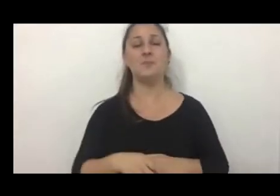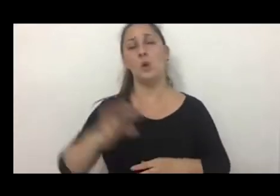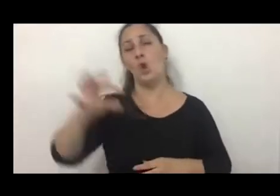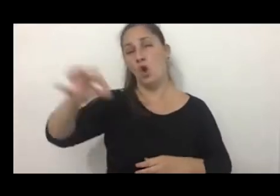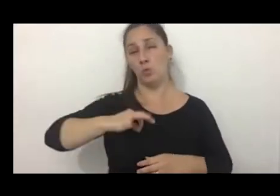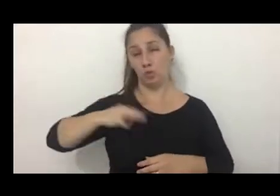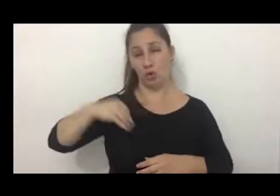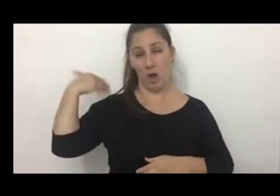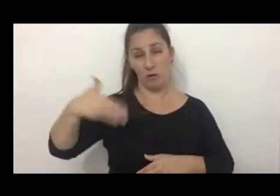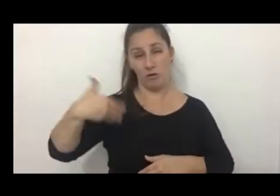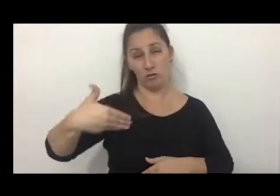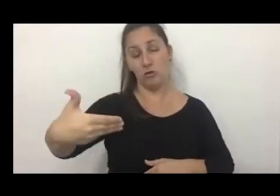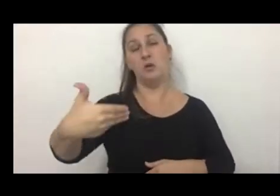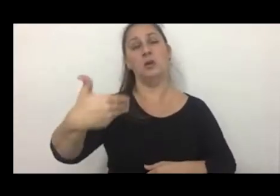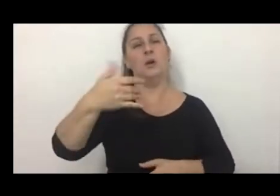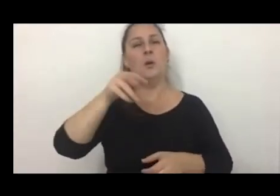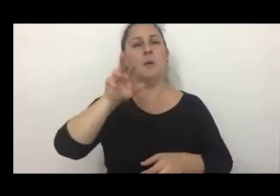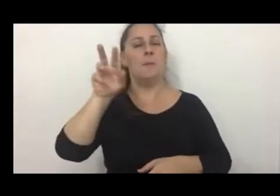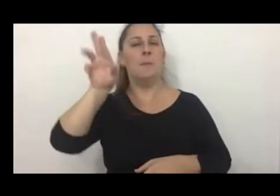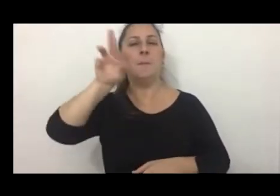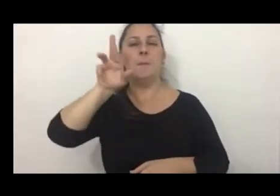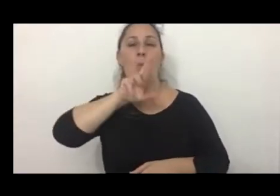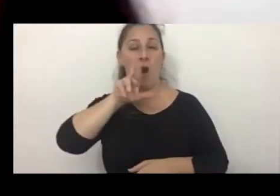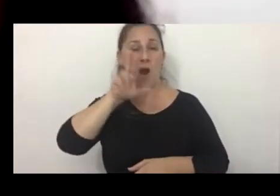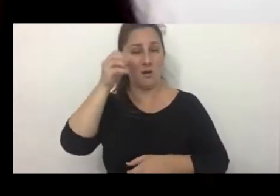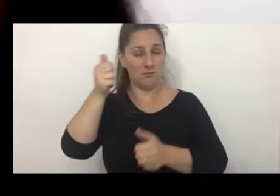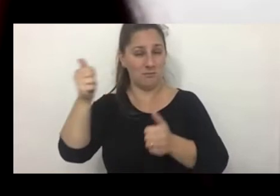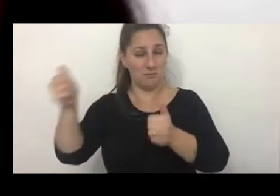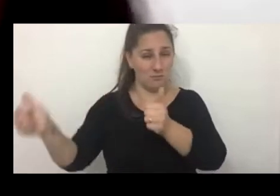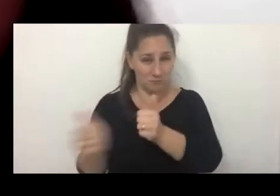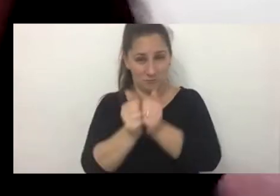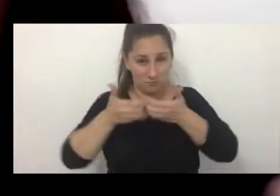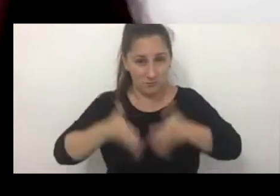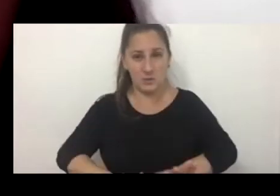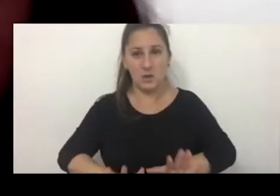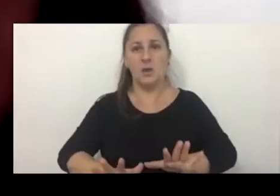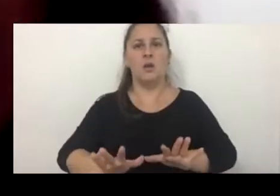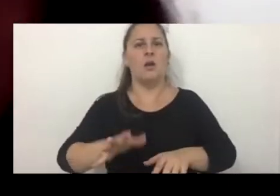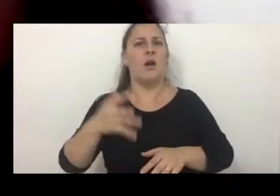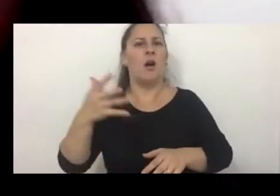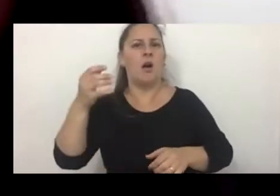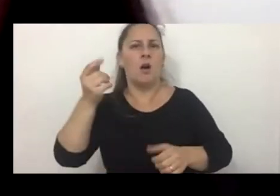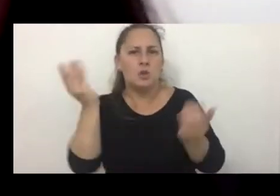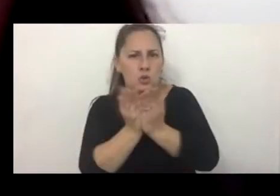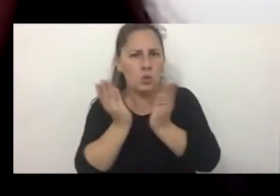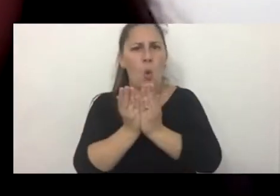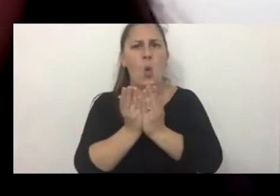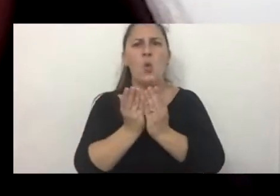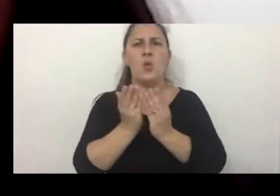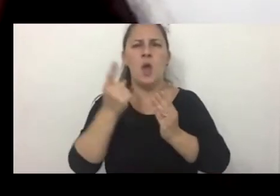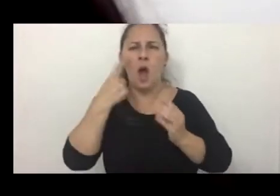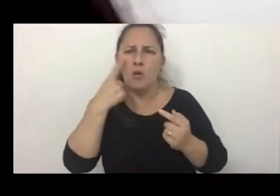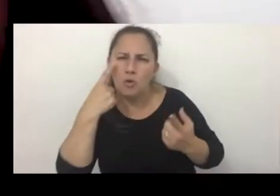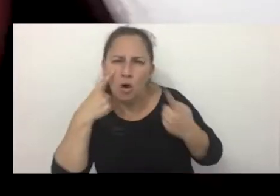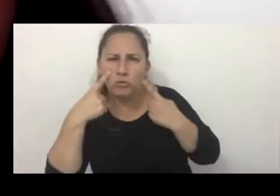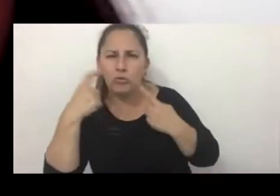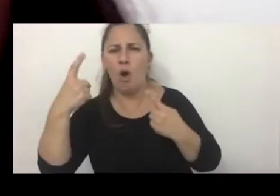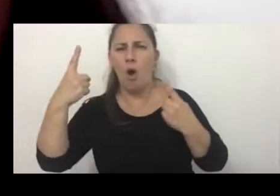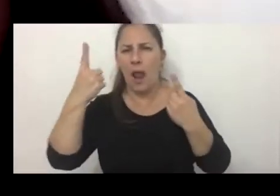detectar lo que se desvía de la salud, y corresponde que lo acompañe o lo asista un médico